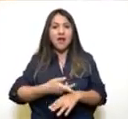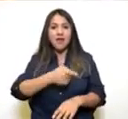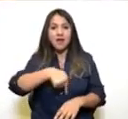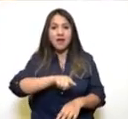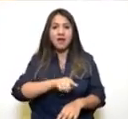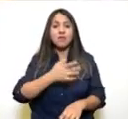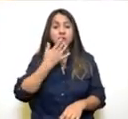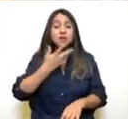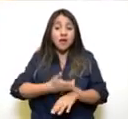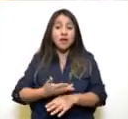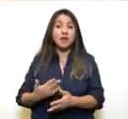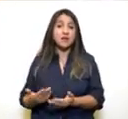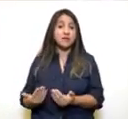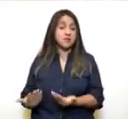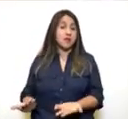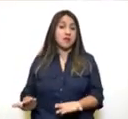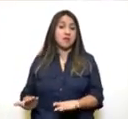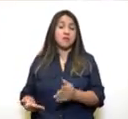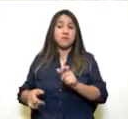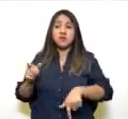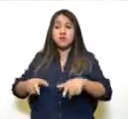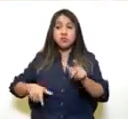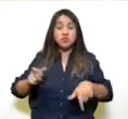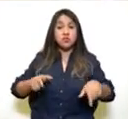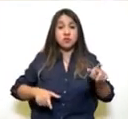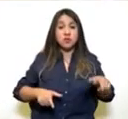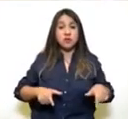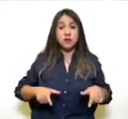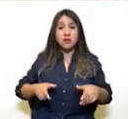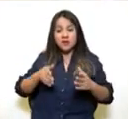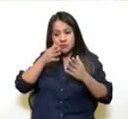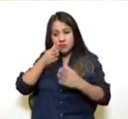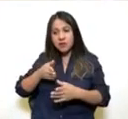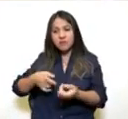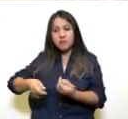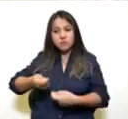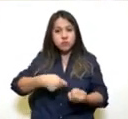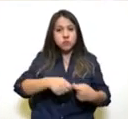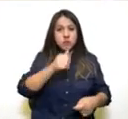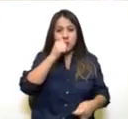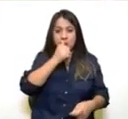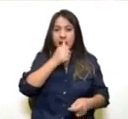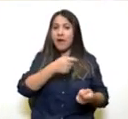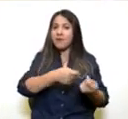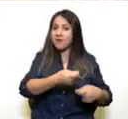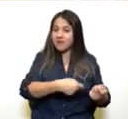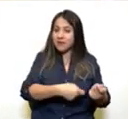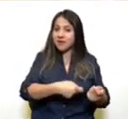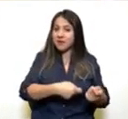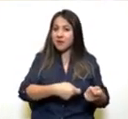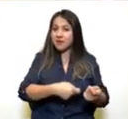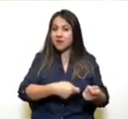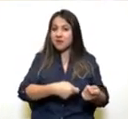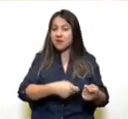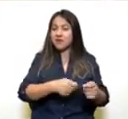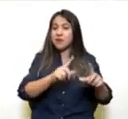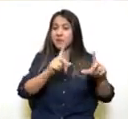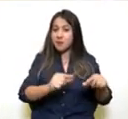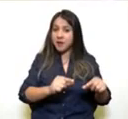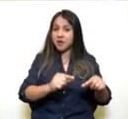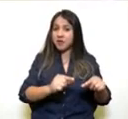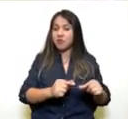estas necesidades la gente que se dedica al narcotráfico a vender también en menor cantidad